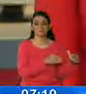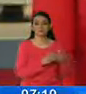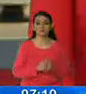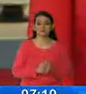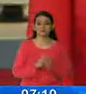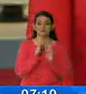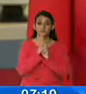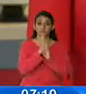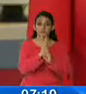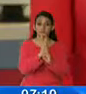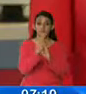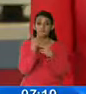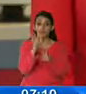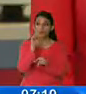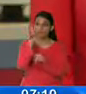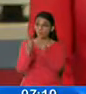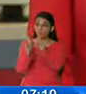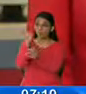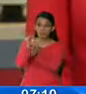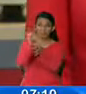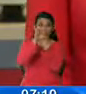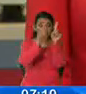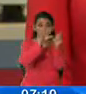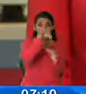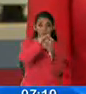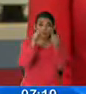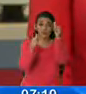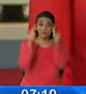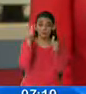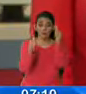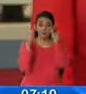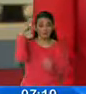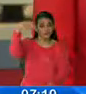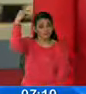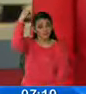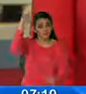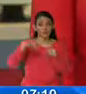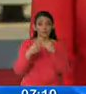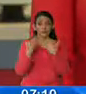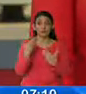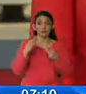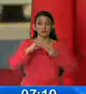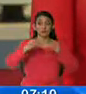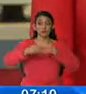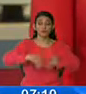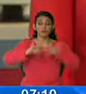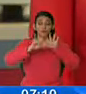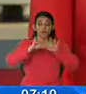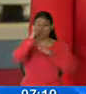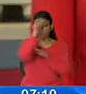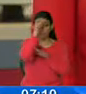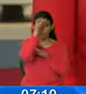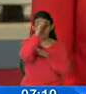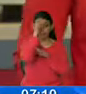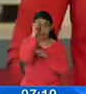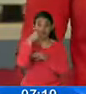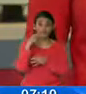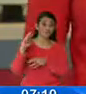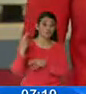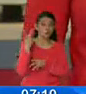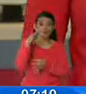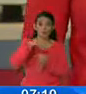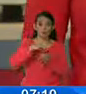primeros resultados a boca de urna, la candidata presidencial Cynthia Viteri del Partido Social Cristiano anunció este domingo que de haber una segunda